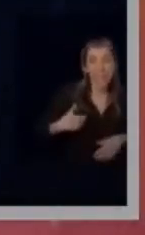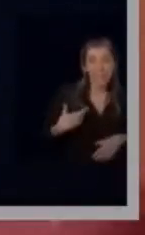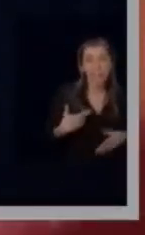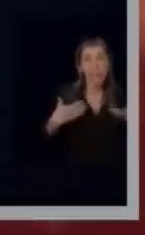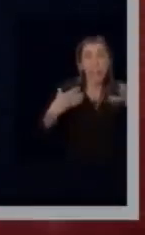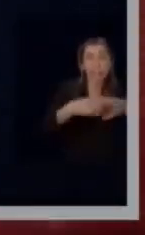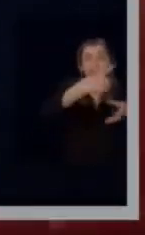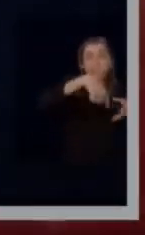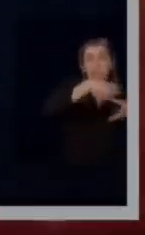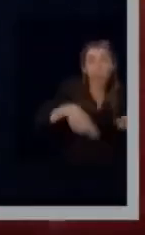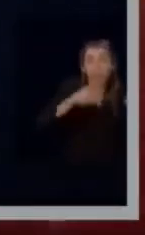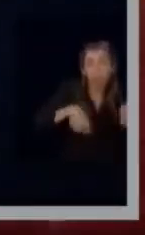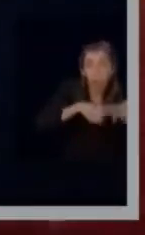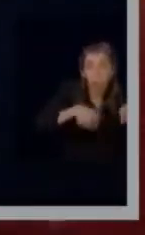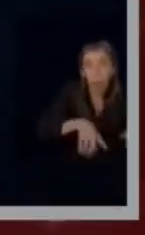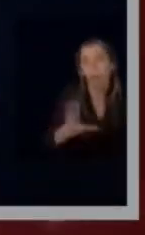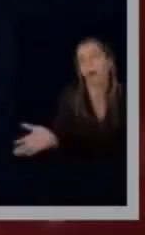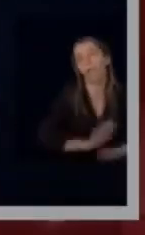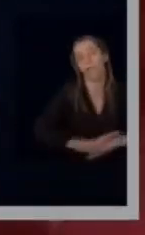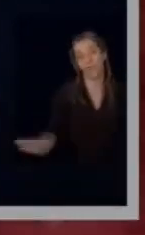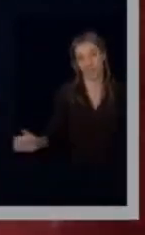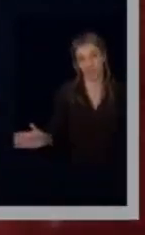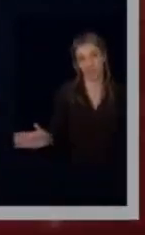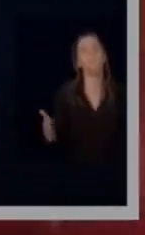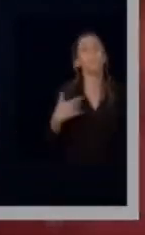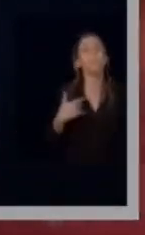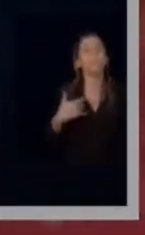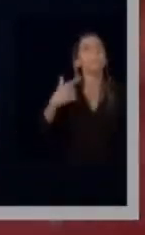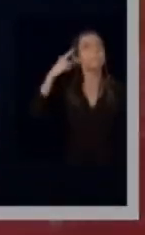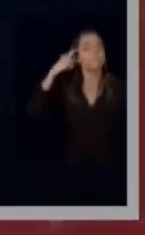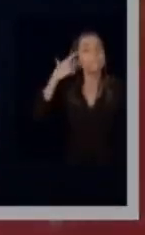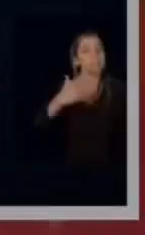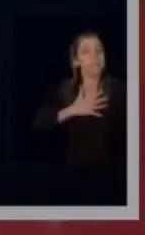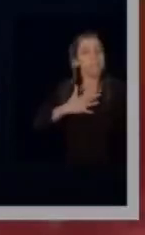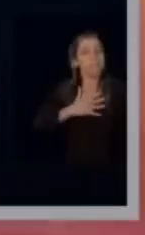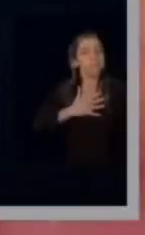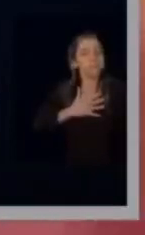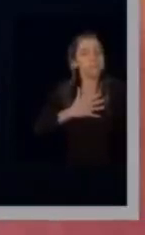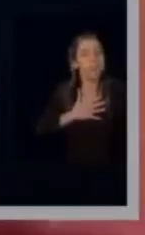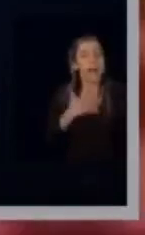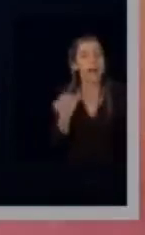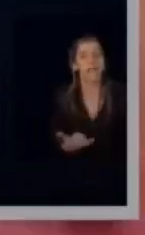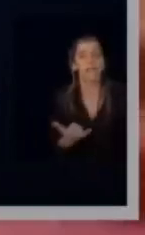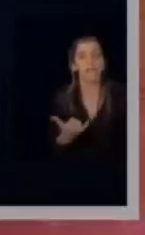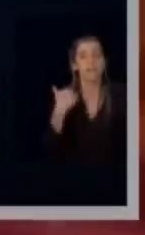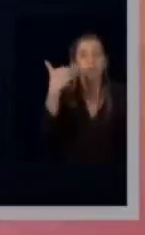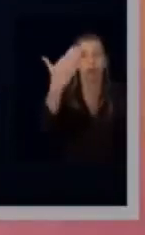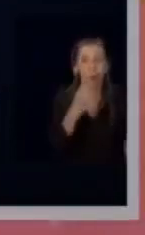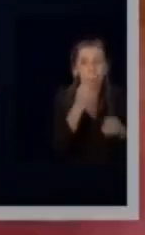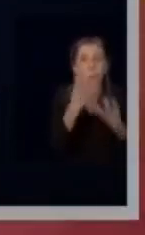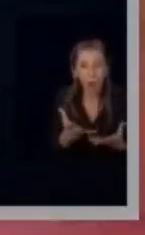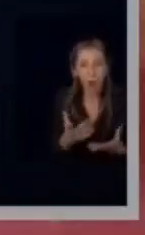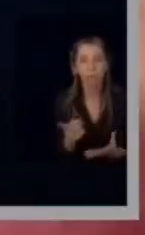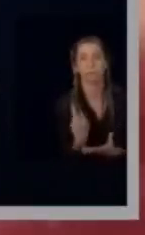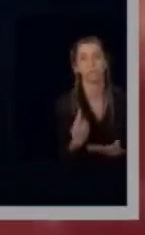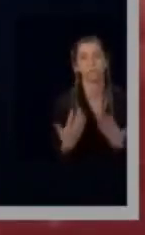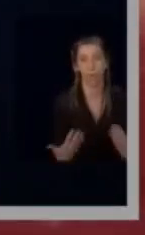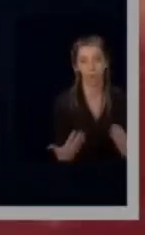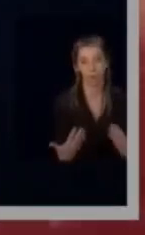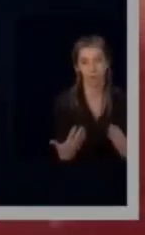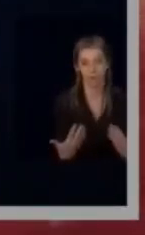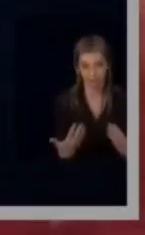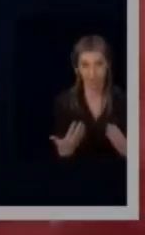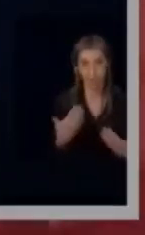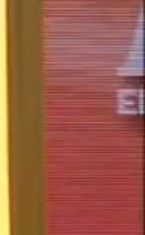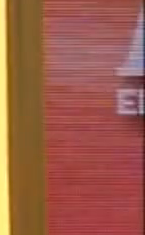desregular la economía, apertura económica, Ahora, el tema, cierre Andrés, del Banco Central, también Andrés, menemismo